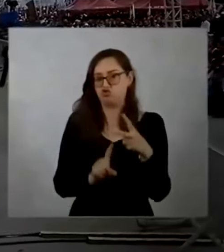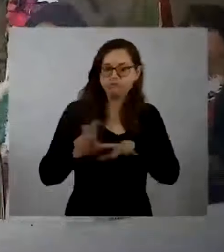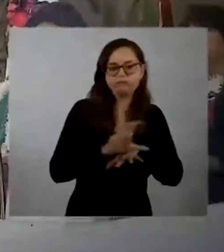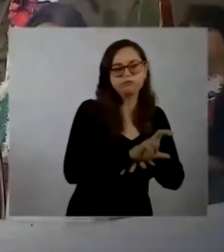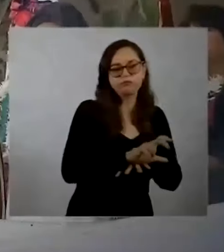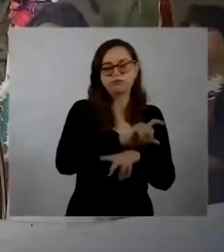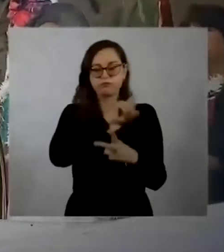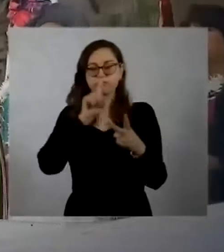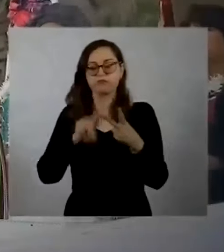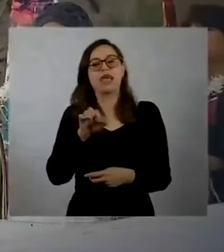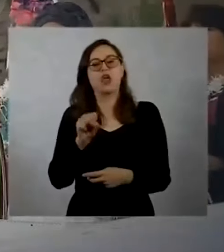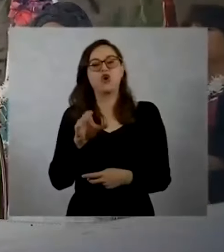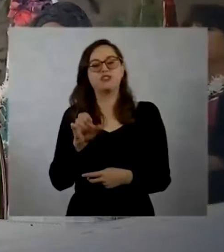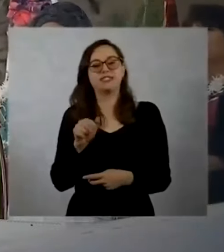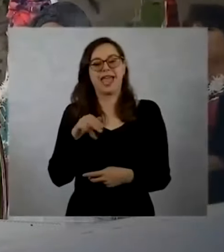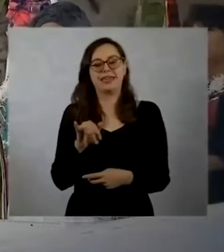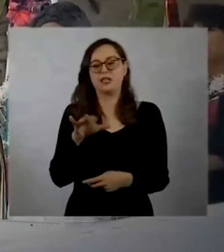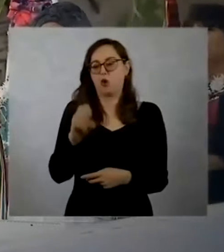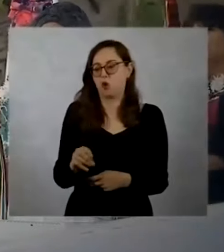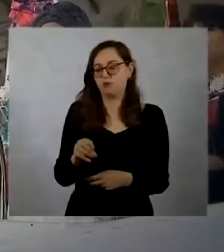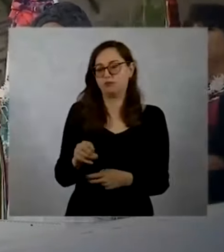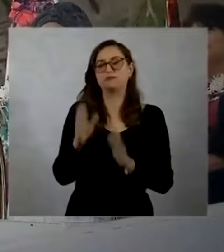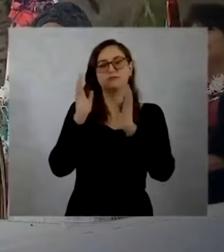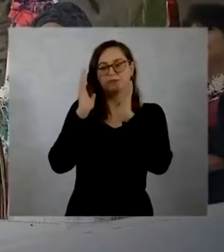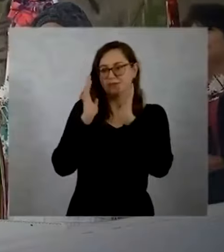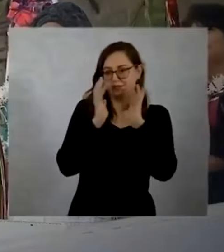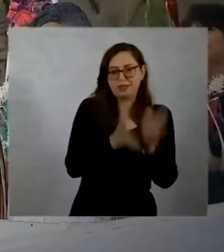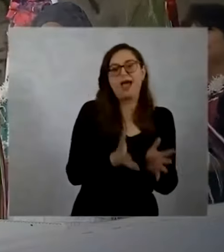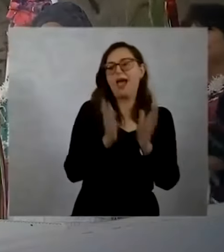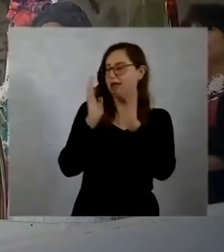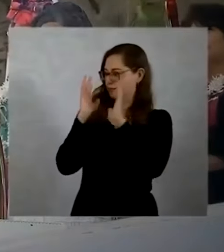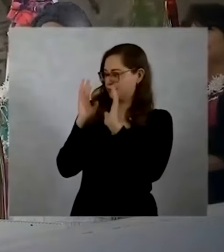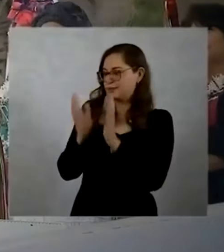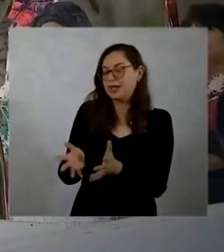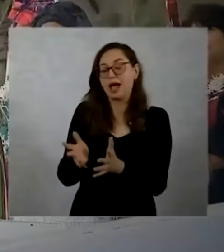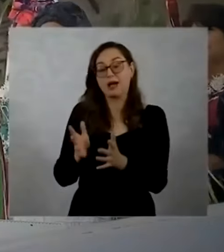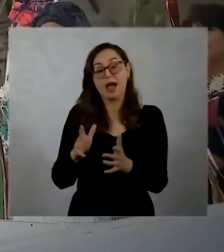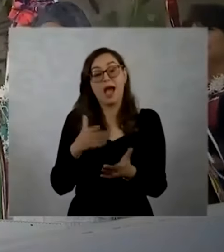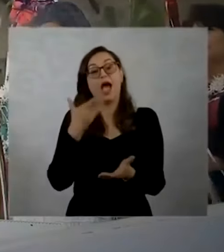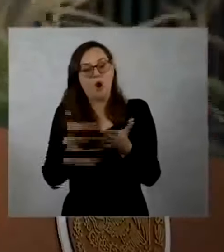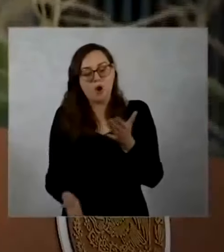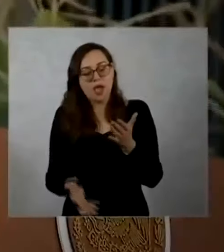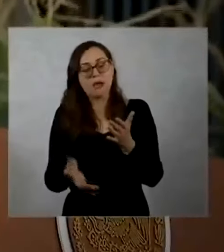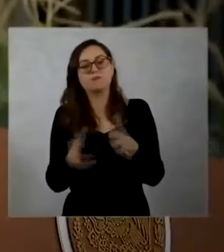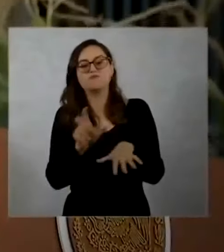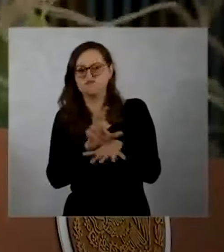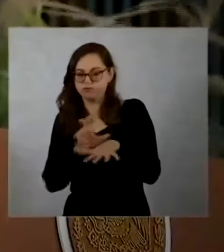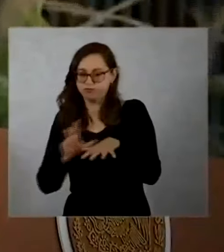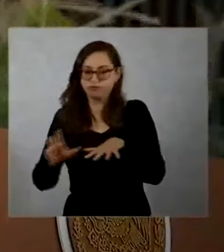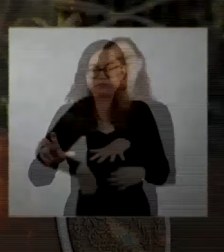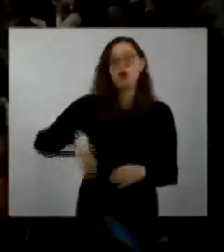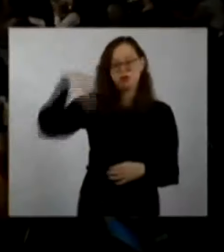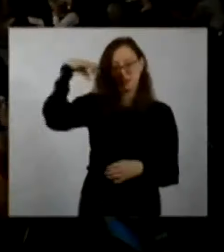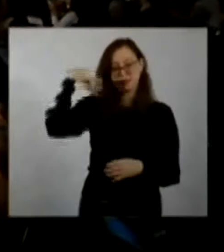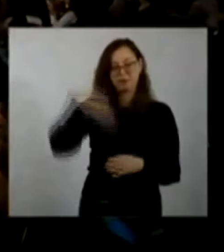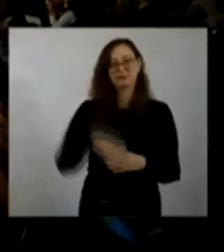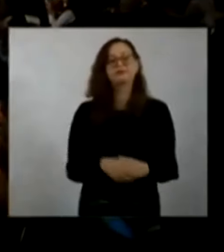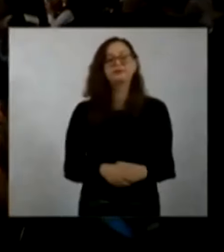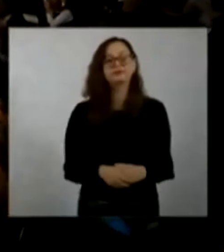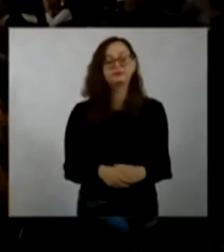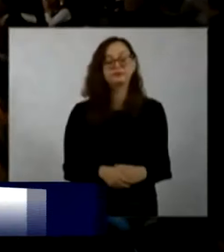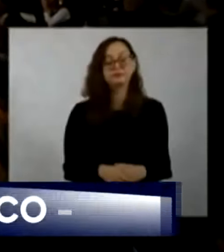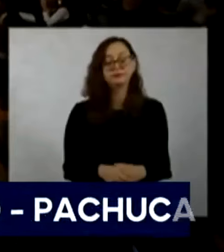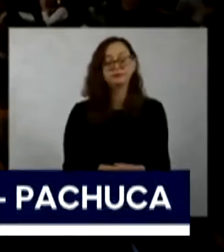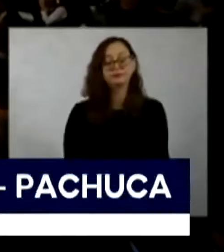Ya funciona el Tren Maya. Ahora vamos a llevar el Tren Maya a Progreso.